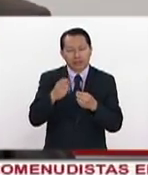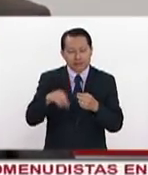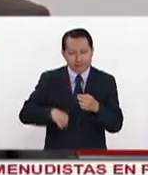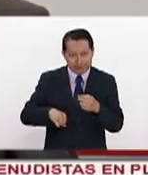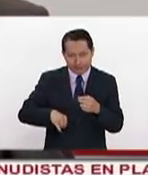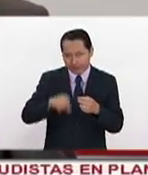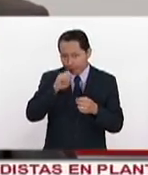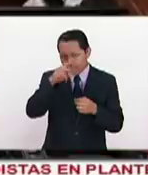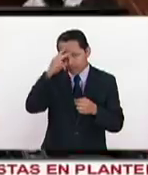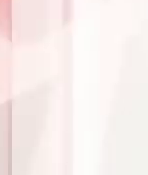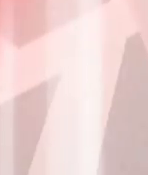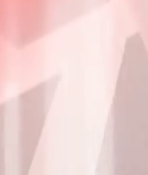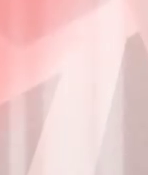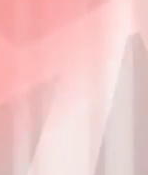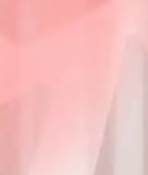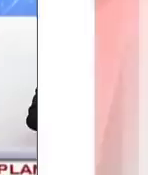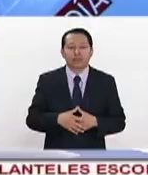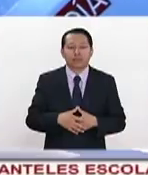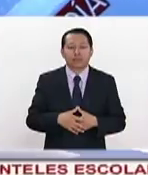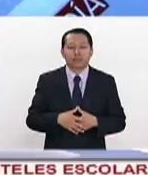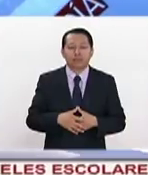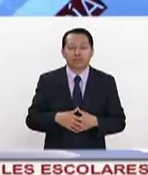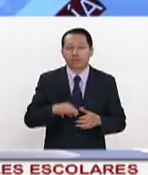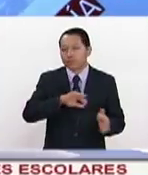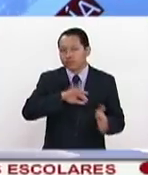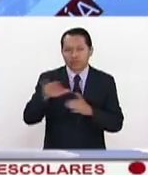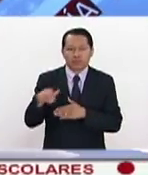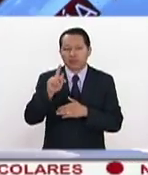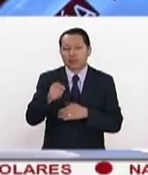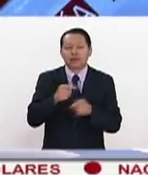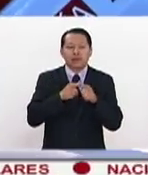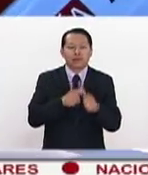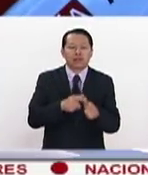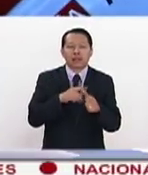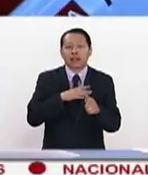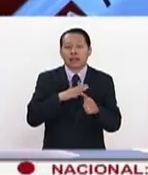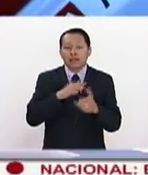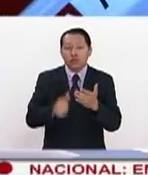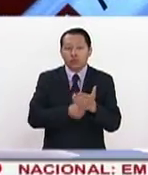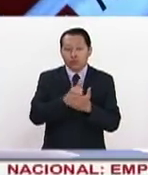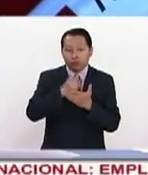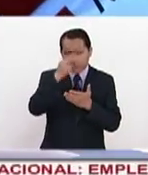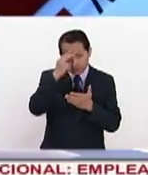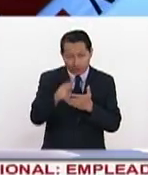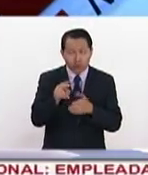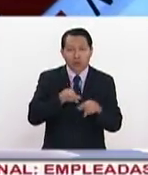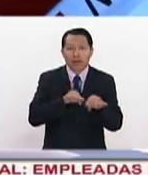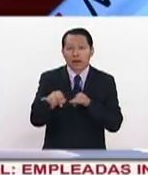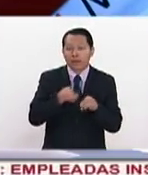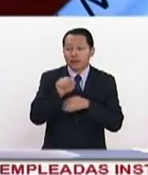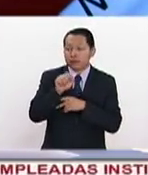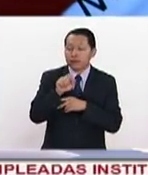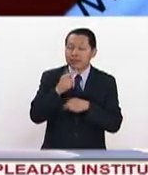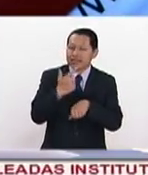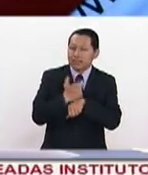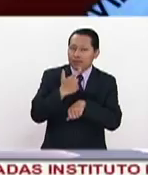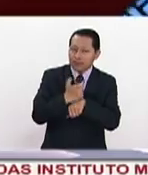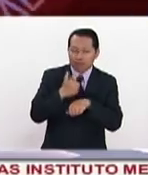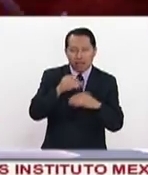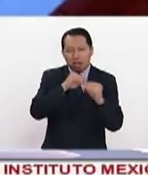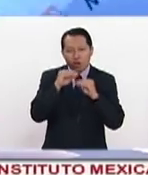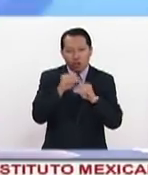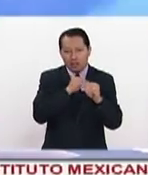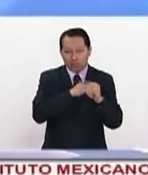intereses comunes, que es México. En otros asuntos, continúan en la Ciudad de México los trabajos de la séptima ronda para